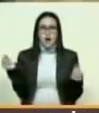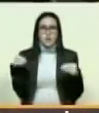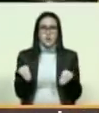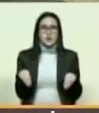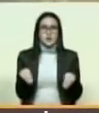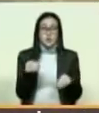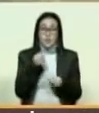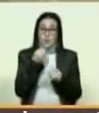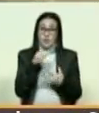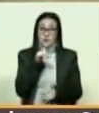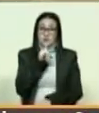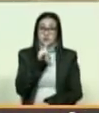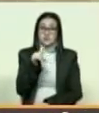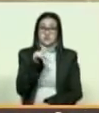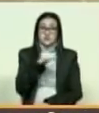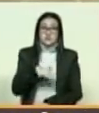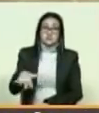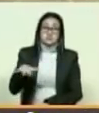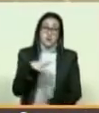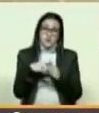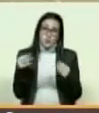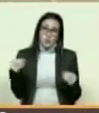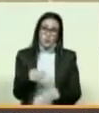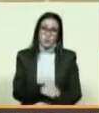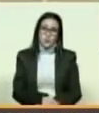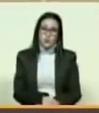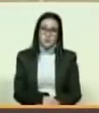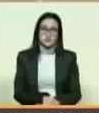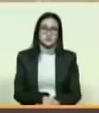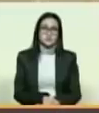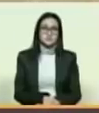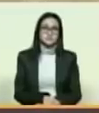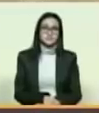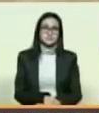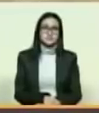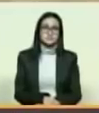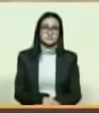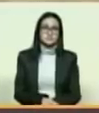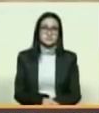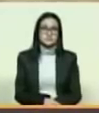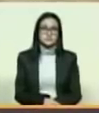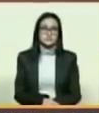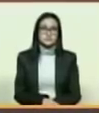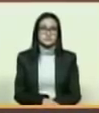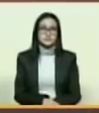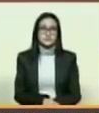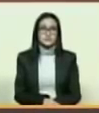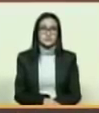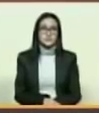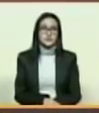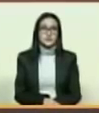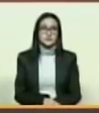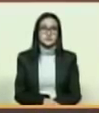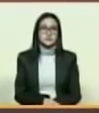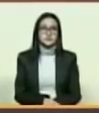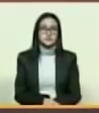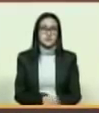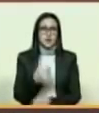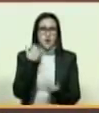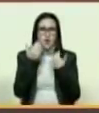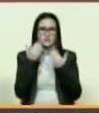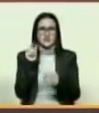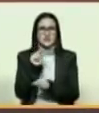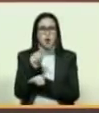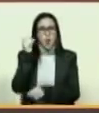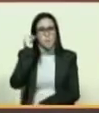sería una buena noticia para todas y todos. Respecto a las groseras opiniones emitidas por el